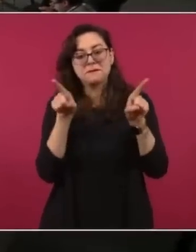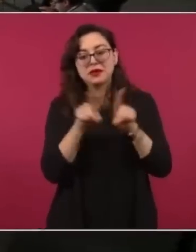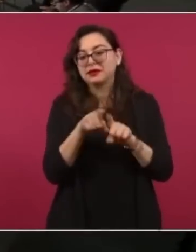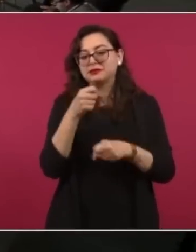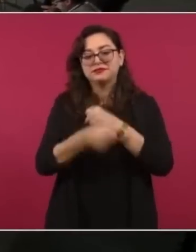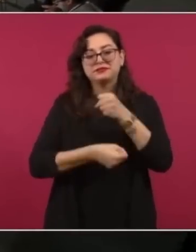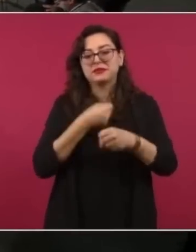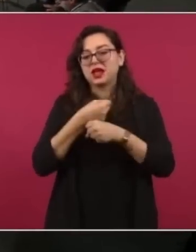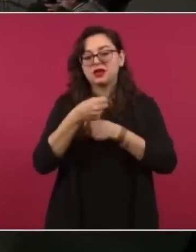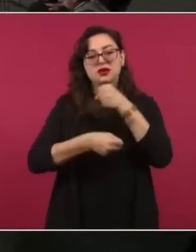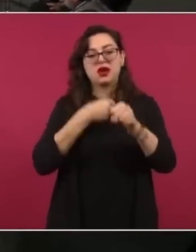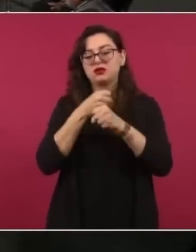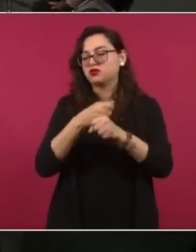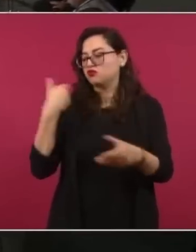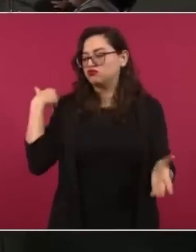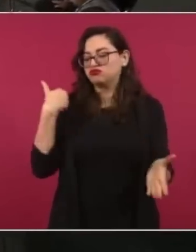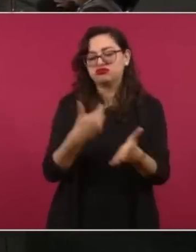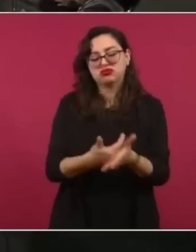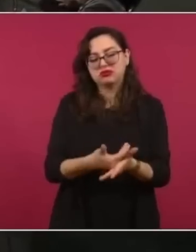tiempo en el país.